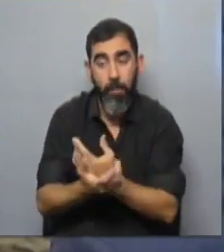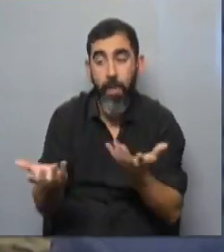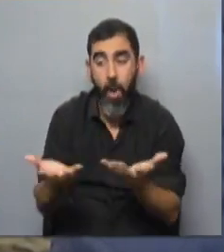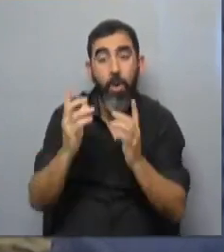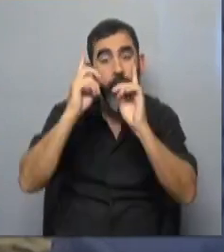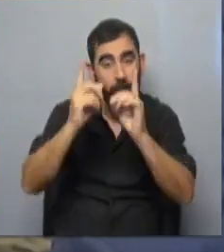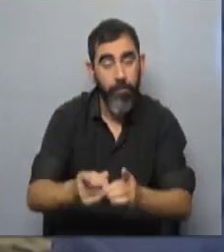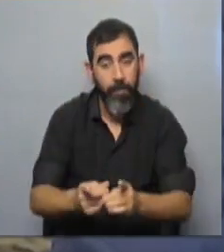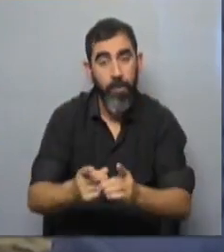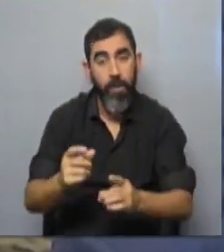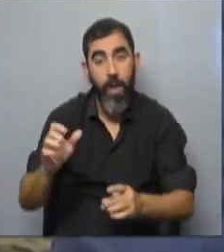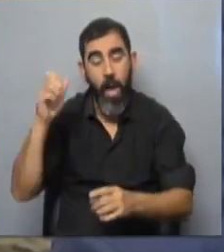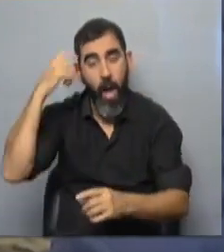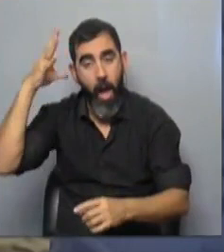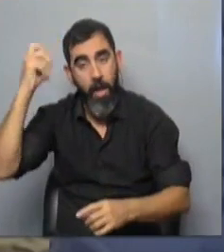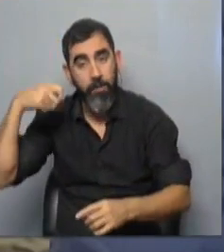también con nuestra empresa.